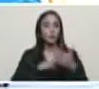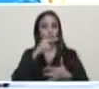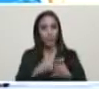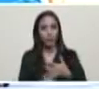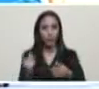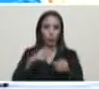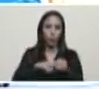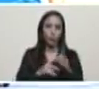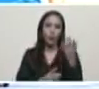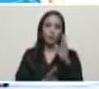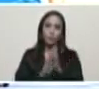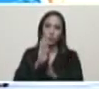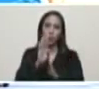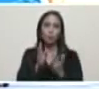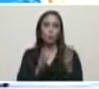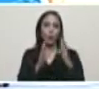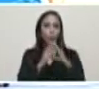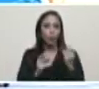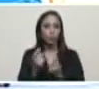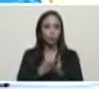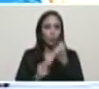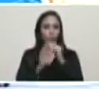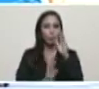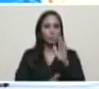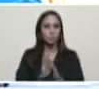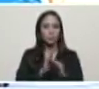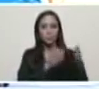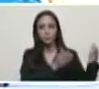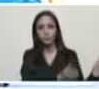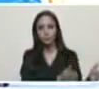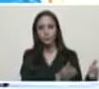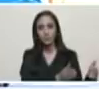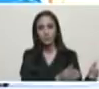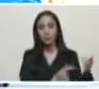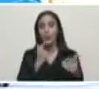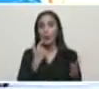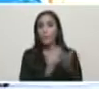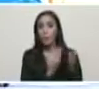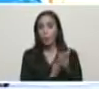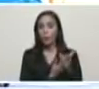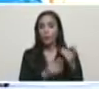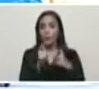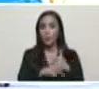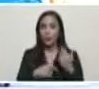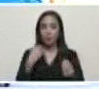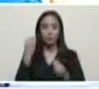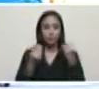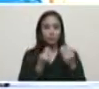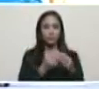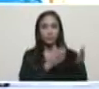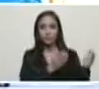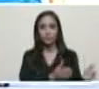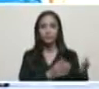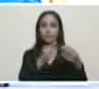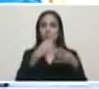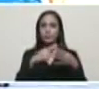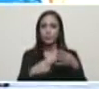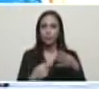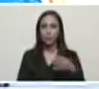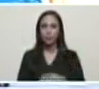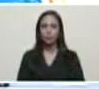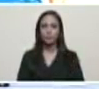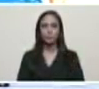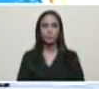recuperación crecimiento y prosperidad económica y la propuesta de reconsideración de los materiales aquí me hacen